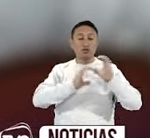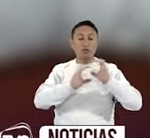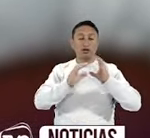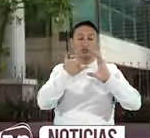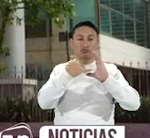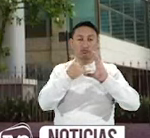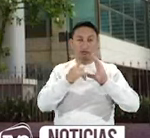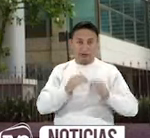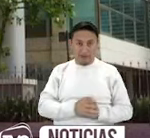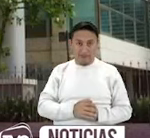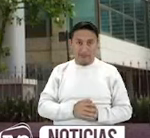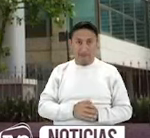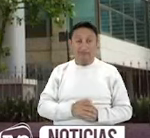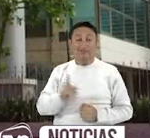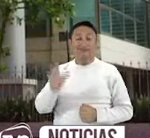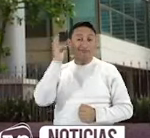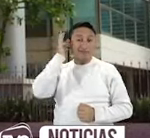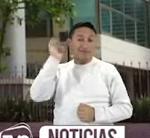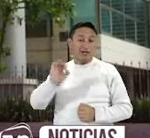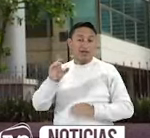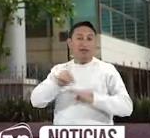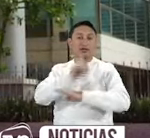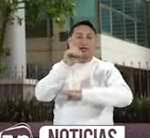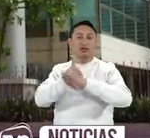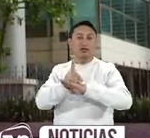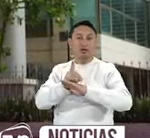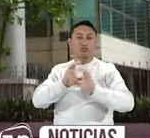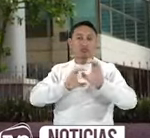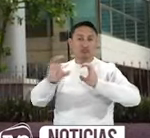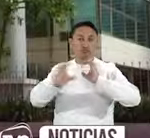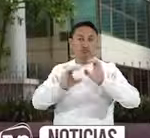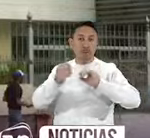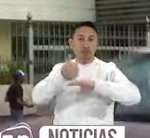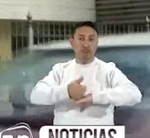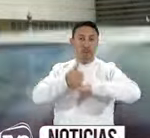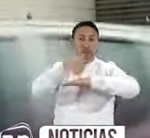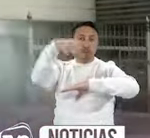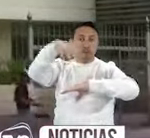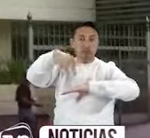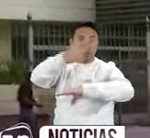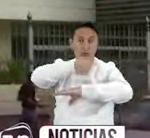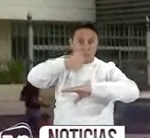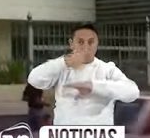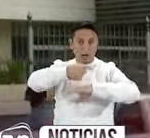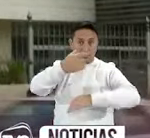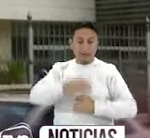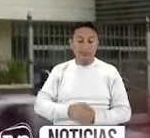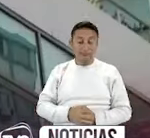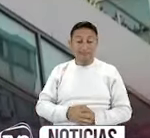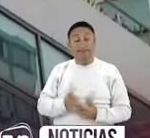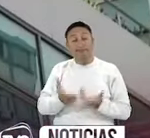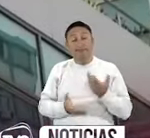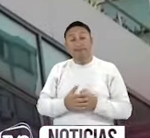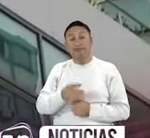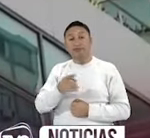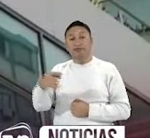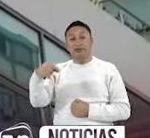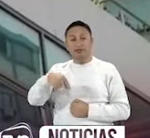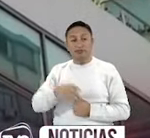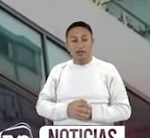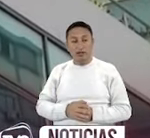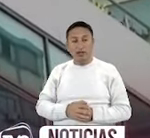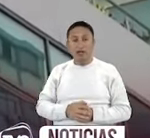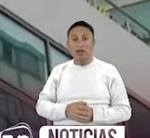ella, ocupando la dirección de comunicación de la Corte Provincial del Guayas, presuntamente operaba como relacionista